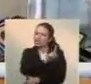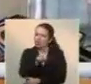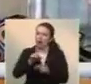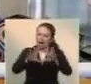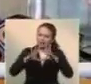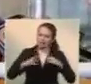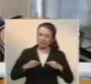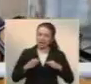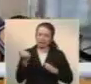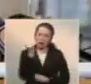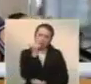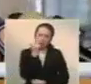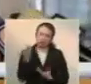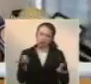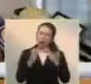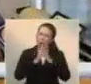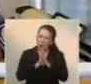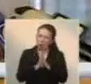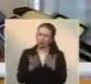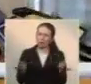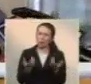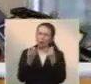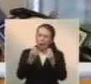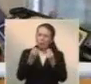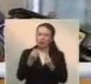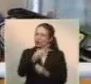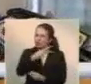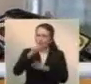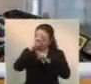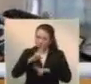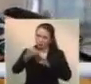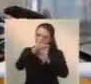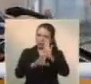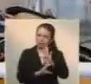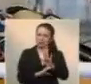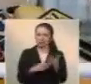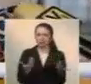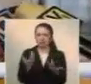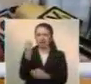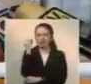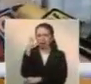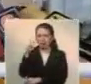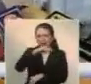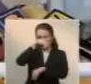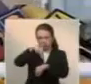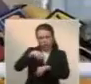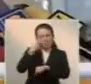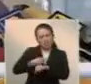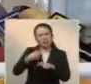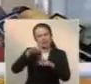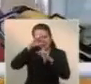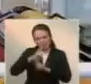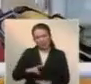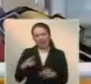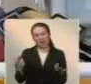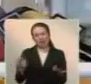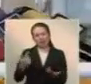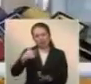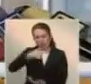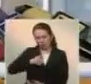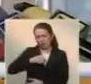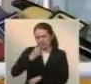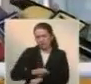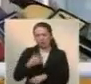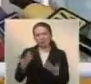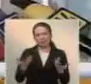Mira cómo patean la Constitución, cómo el Consejo Nacional Electoral de ellos aceptar, como lo establece, que uno tiene que tener sentencia